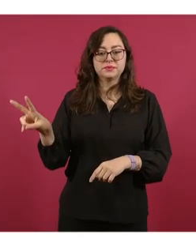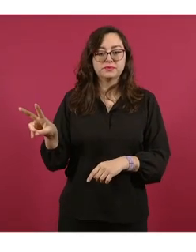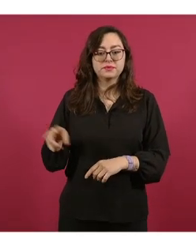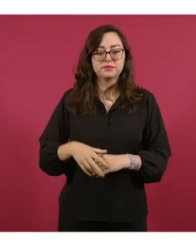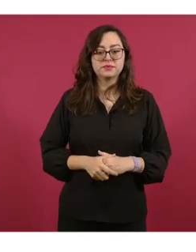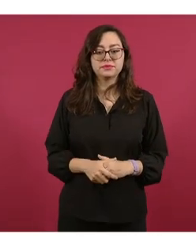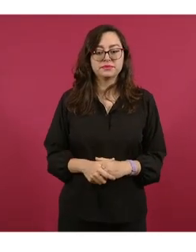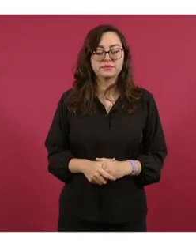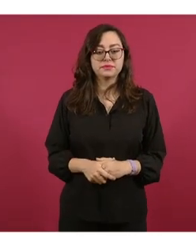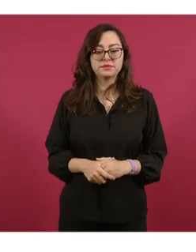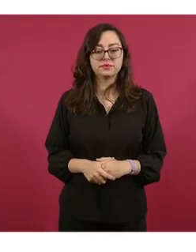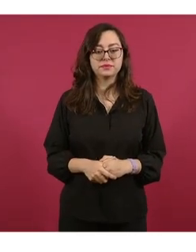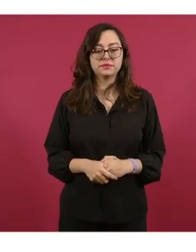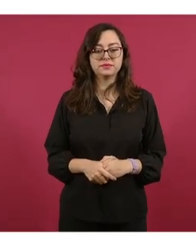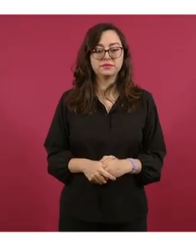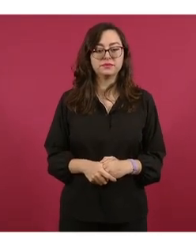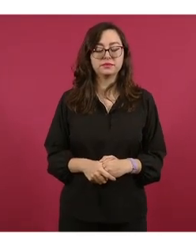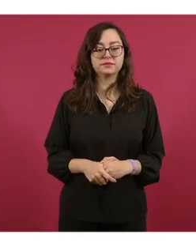las semanas,